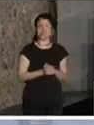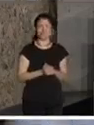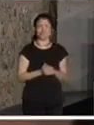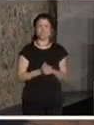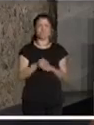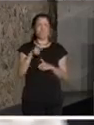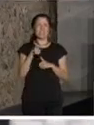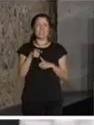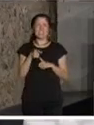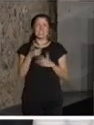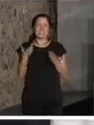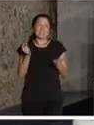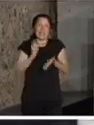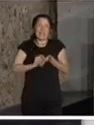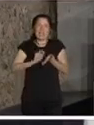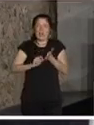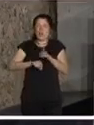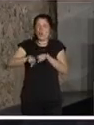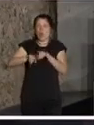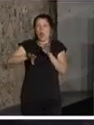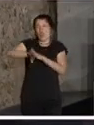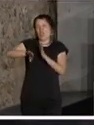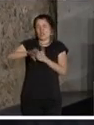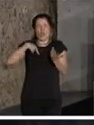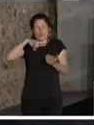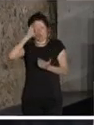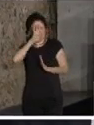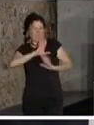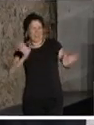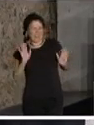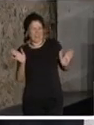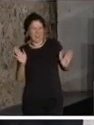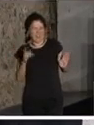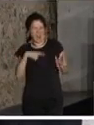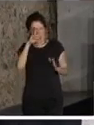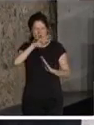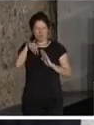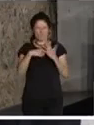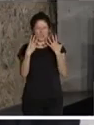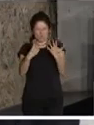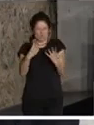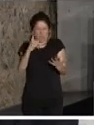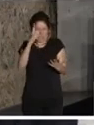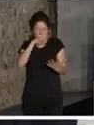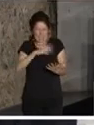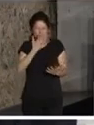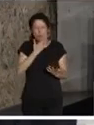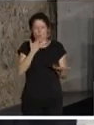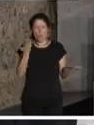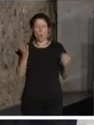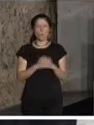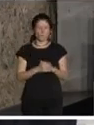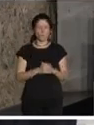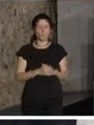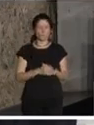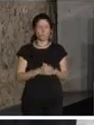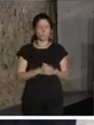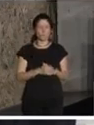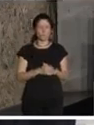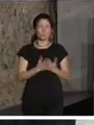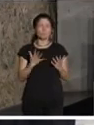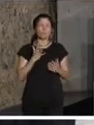Ese es Esas son las recetas de la derecha no nos sorprenden ya las vivimos en 2008 cuando gestionaron aquella crisis